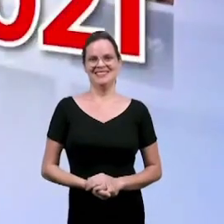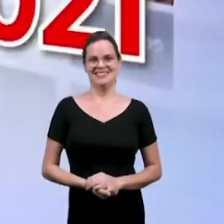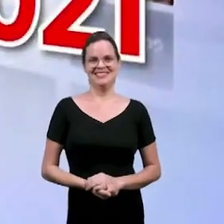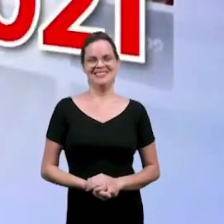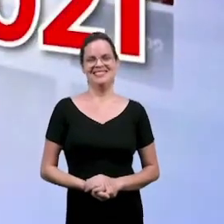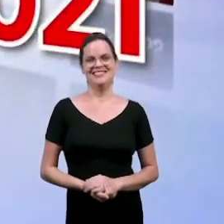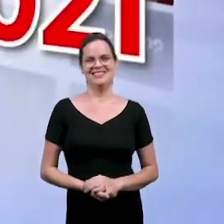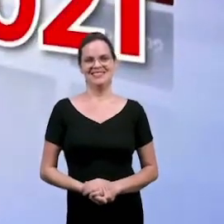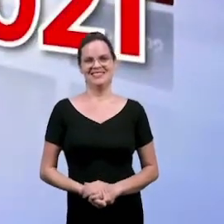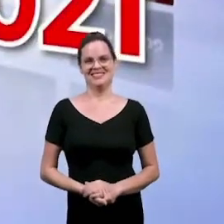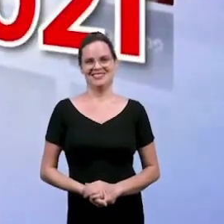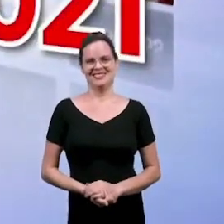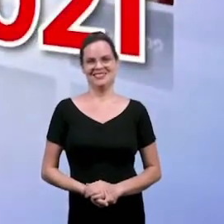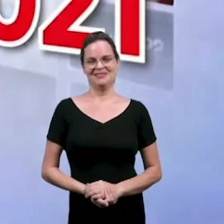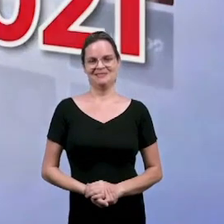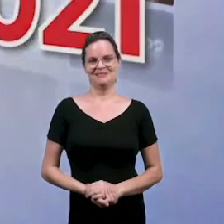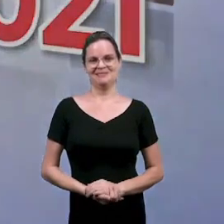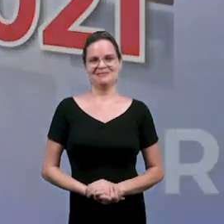Manaim.